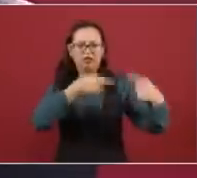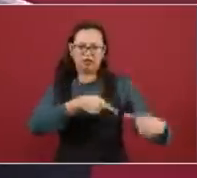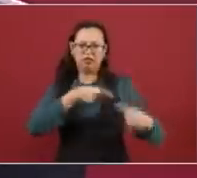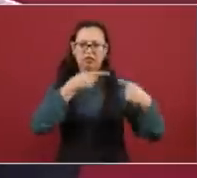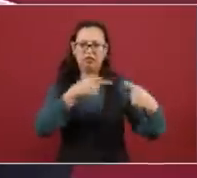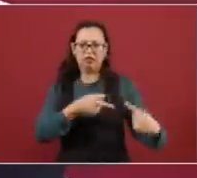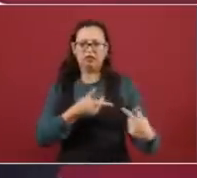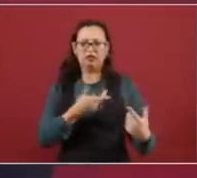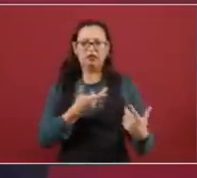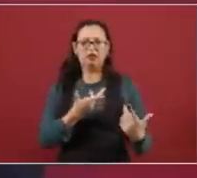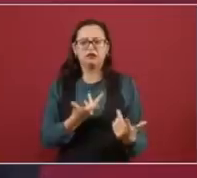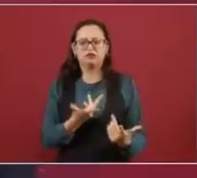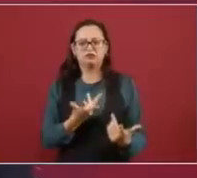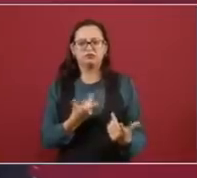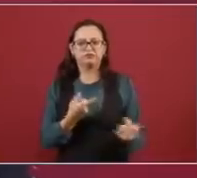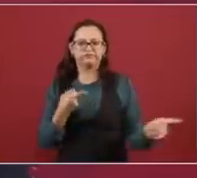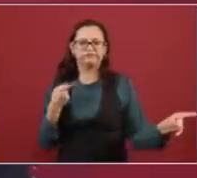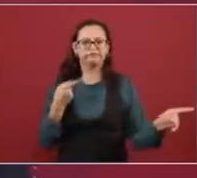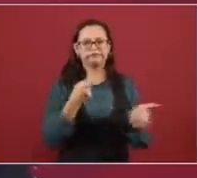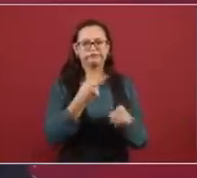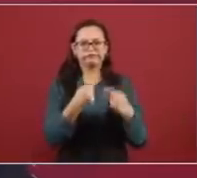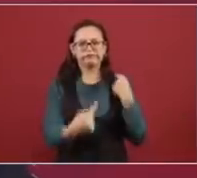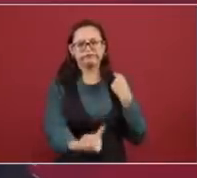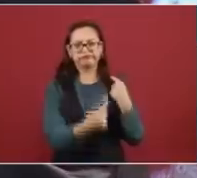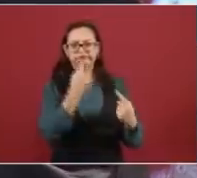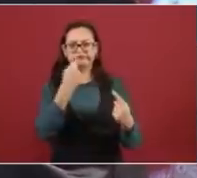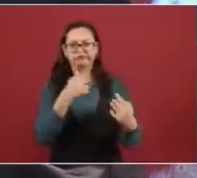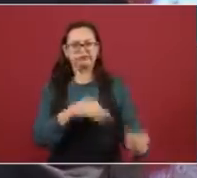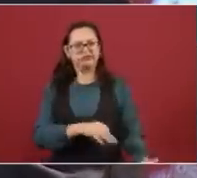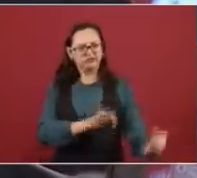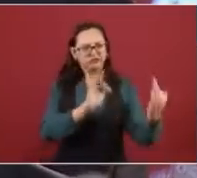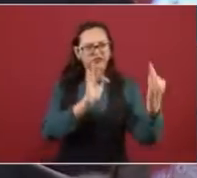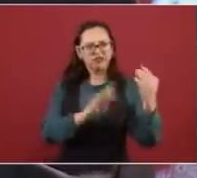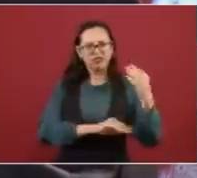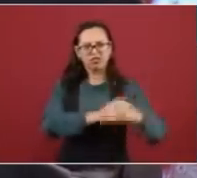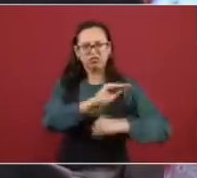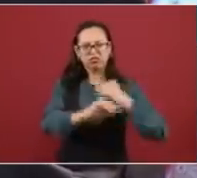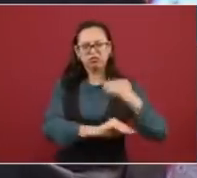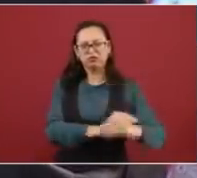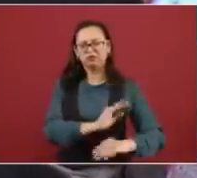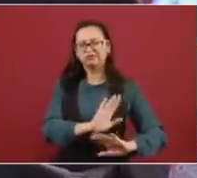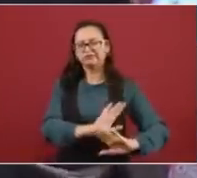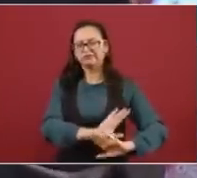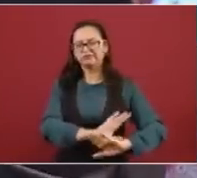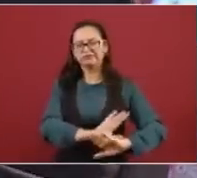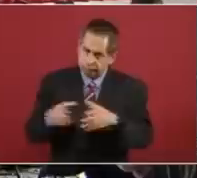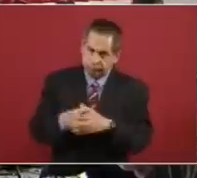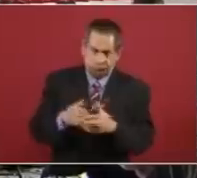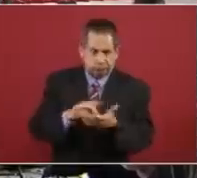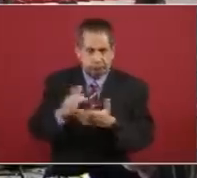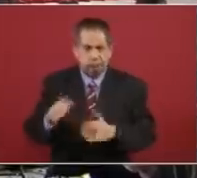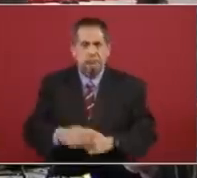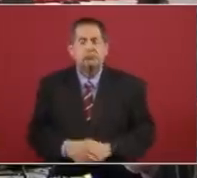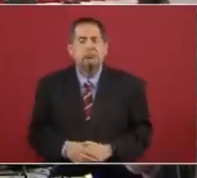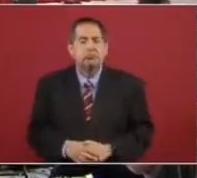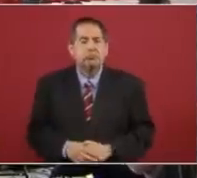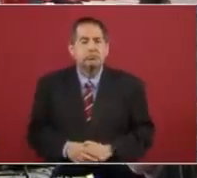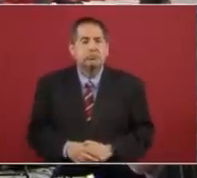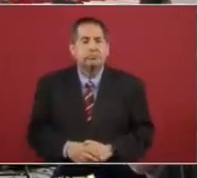Morena, el titular del Ejecutivo dijo tener licencia y dejó en claro que él representa a todos los mexicanos. Yo